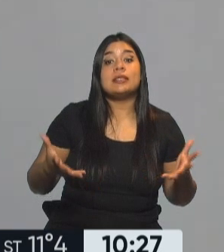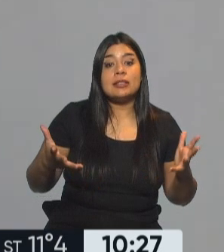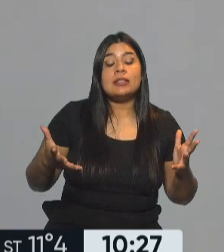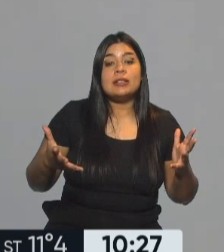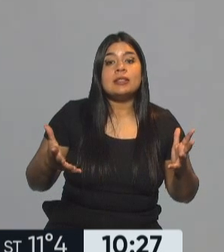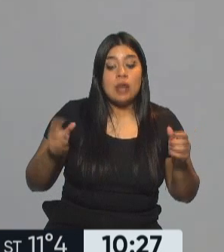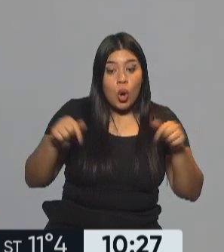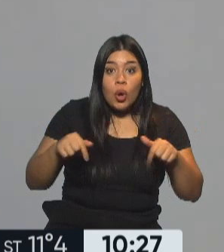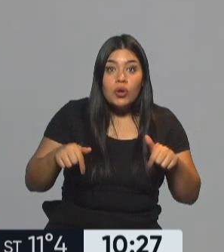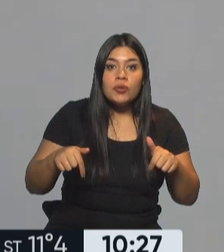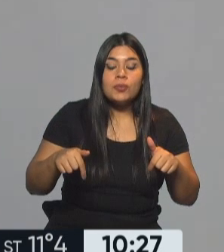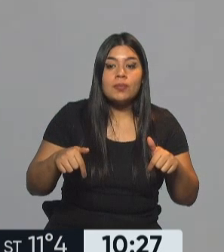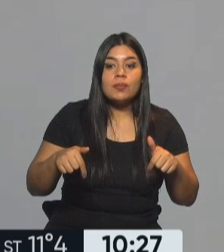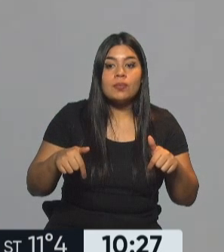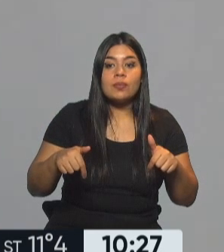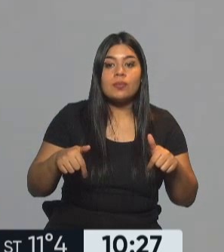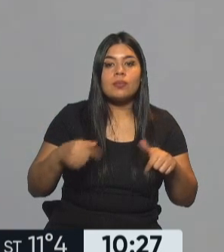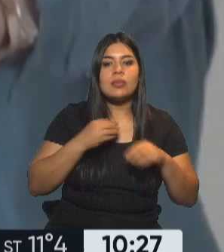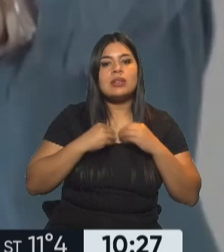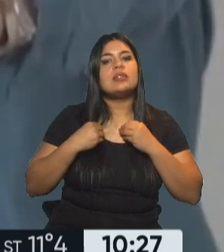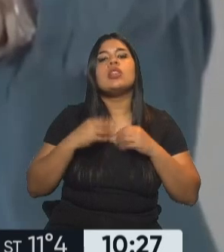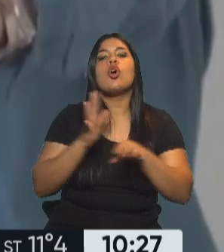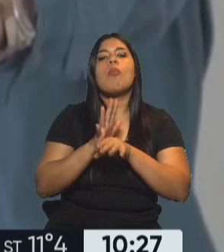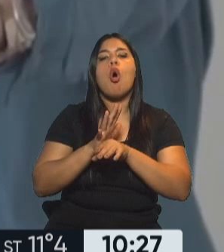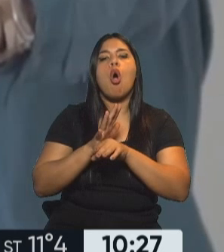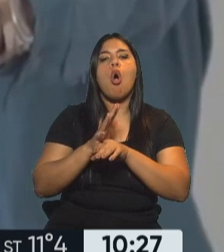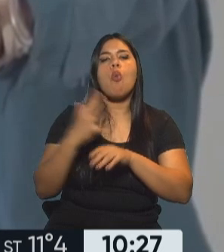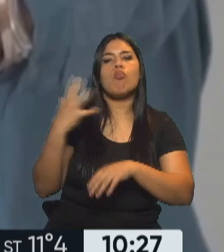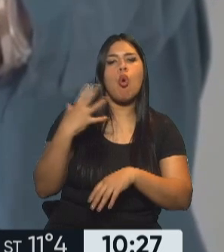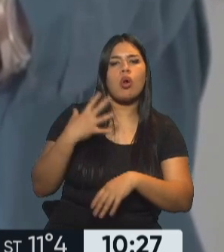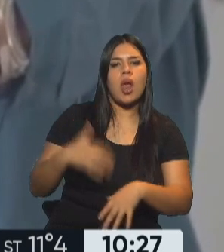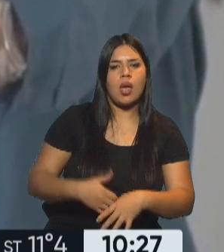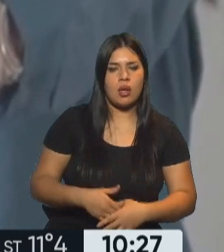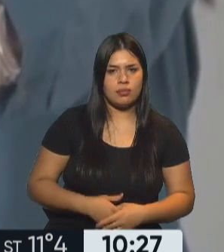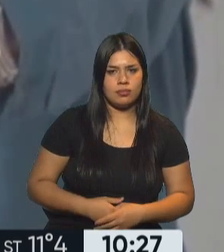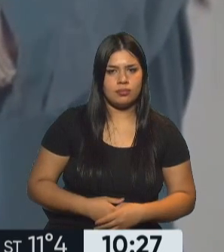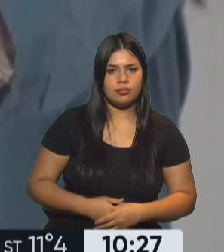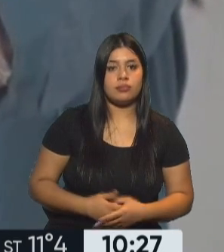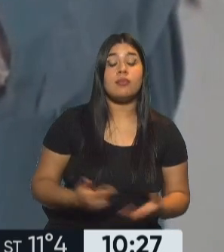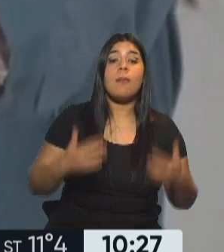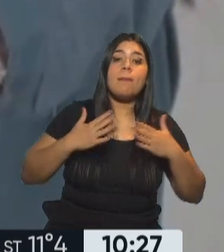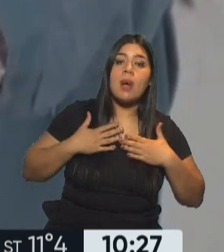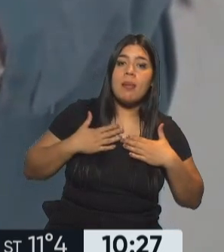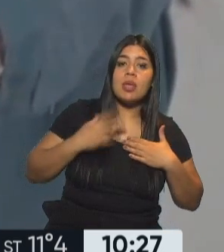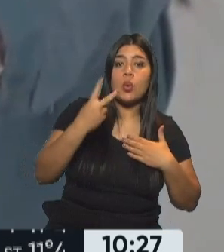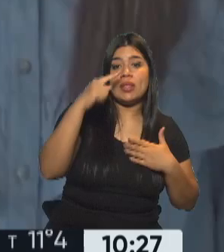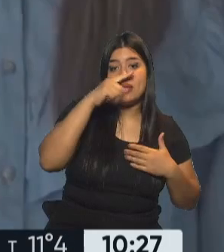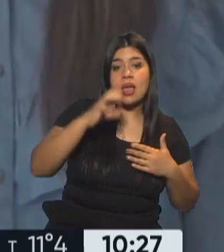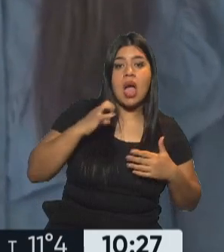altura se siente como una burla. Para mí, todo este tiempo, 27 años sin mi